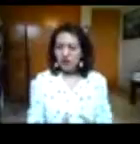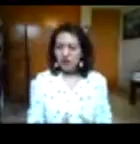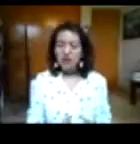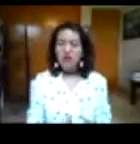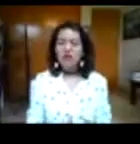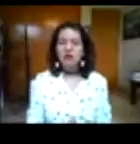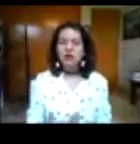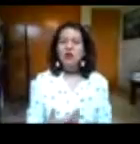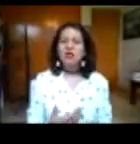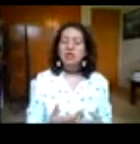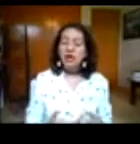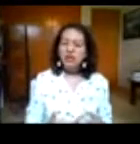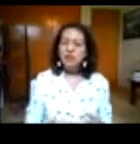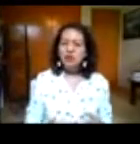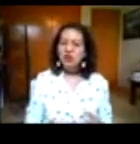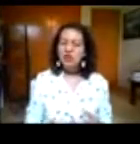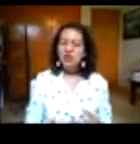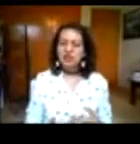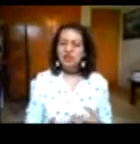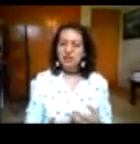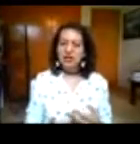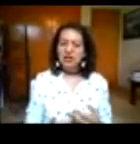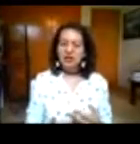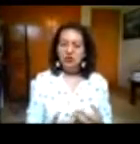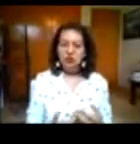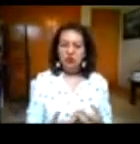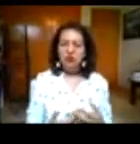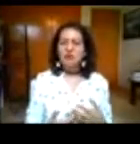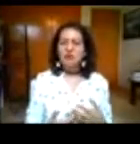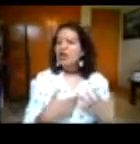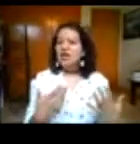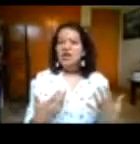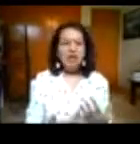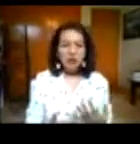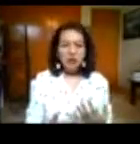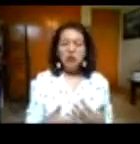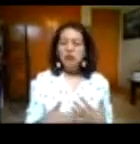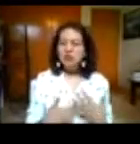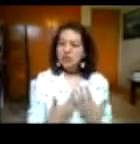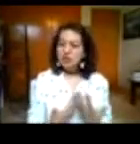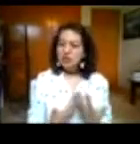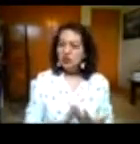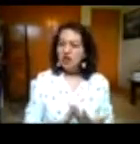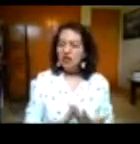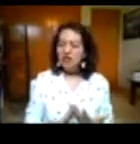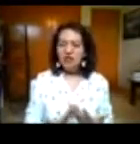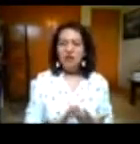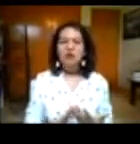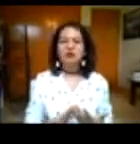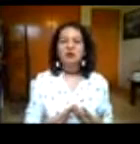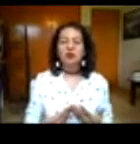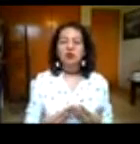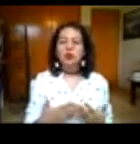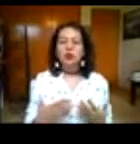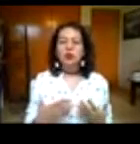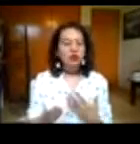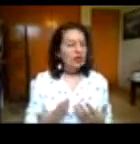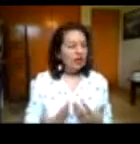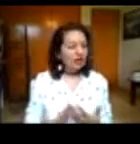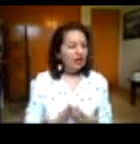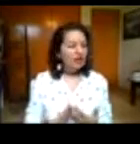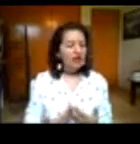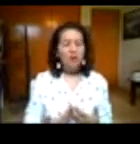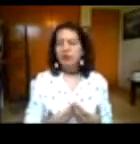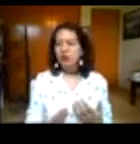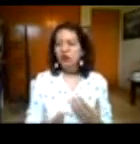al fortalecimiento de las personas que se acercan a nosotros. E incluso si no se han acercado a nosotros, podemos